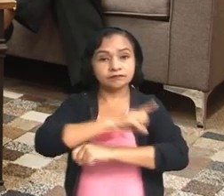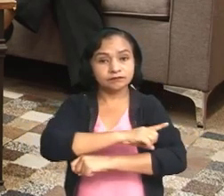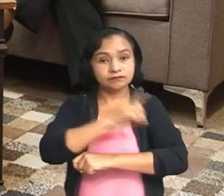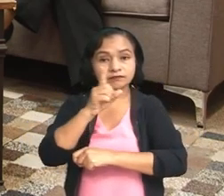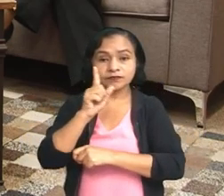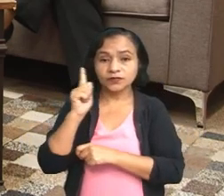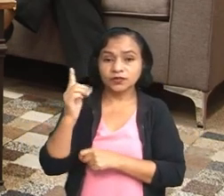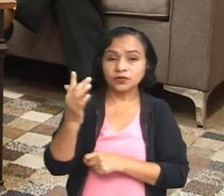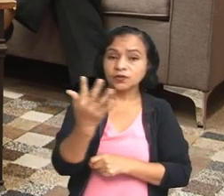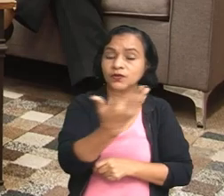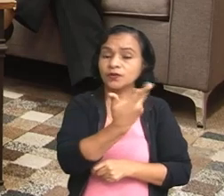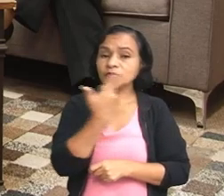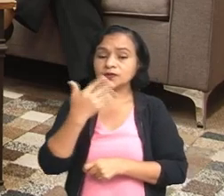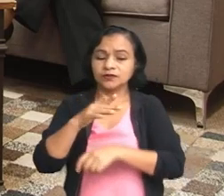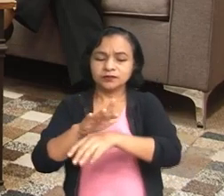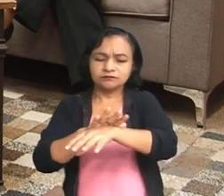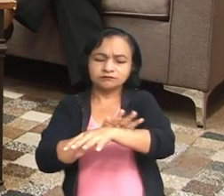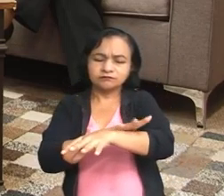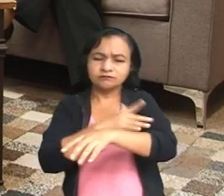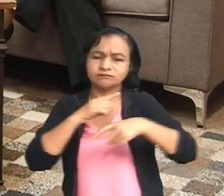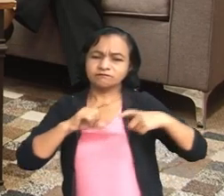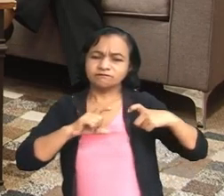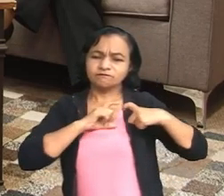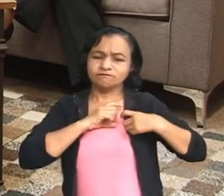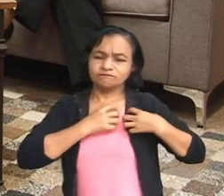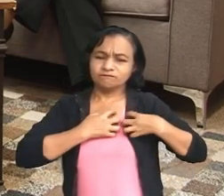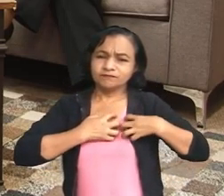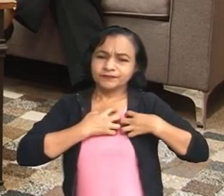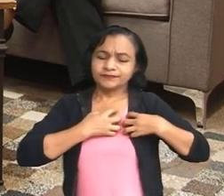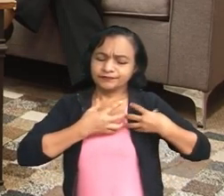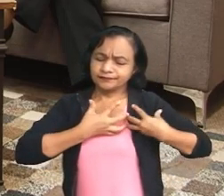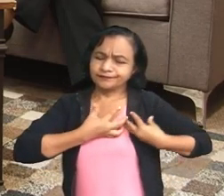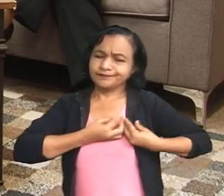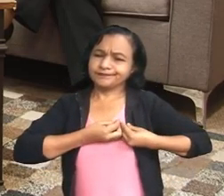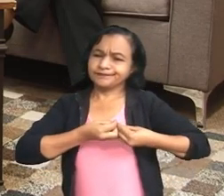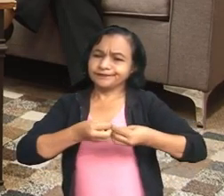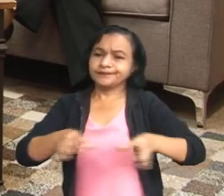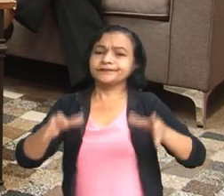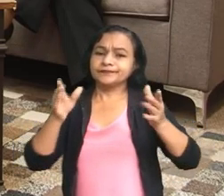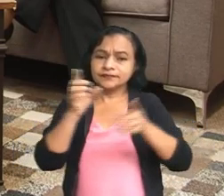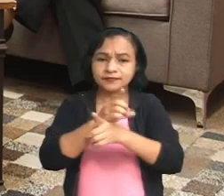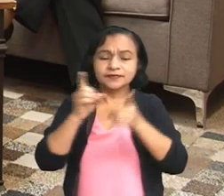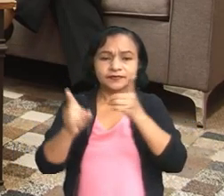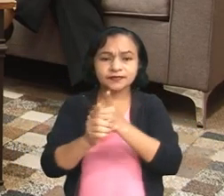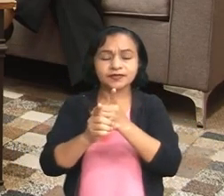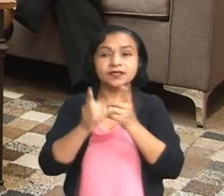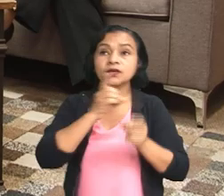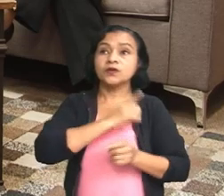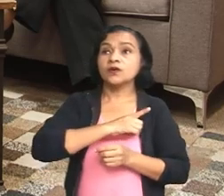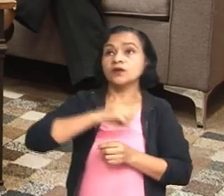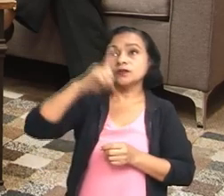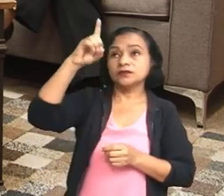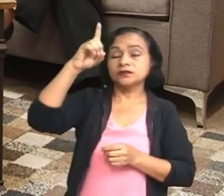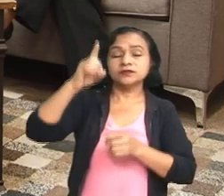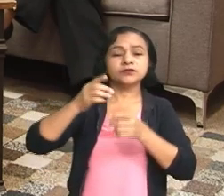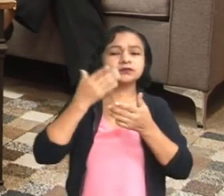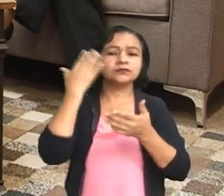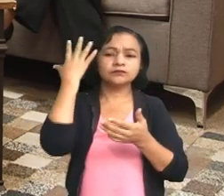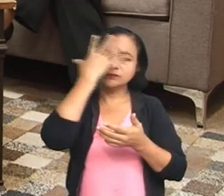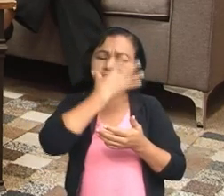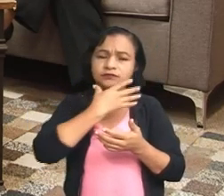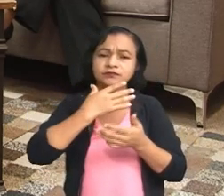todo lo que estamos sintiendo en nuestros corazones, despojémonos de ello. Y tenemos un Dios grande, maravilloso,